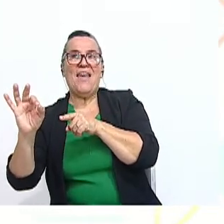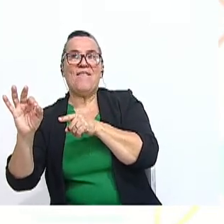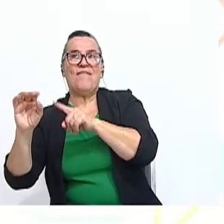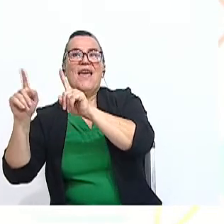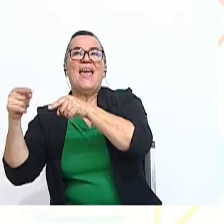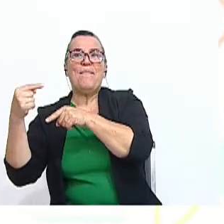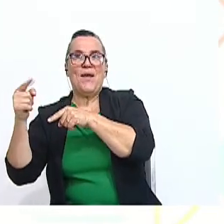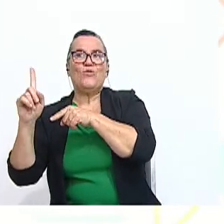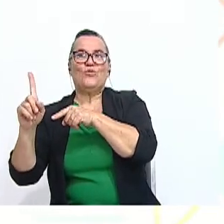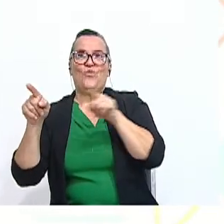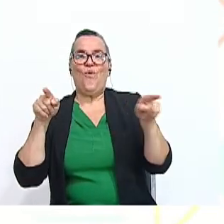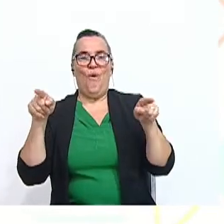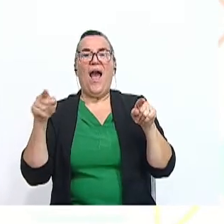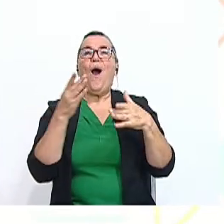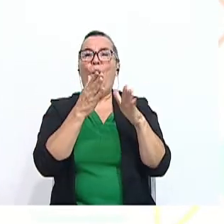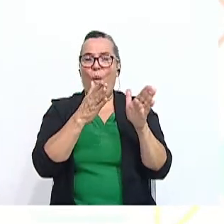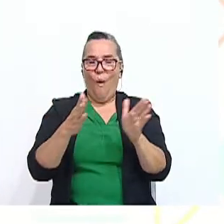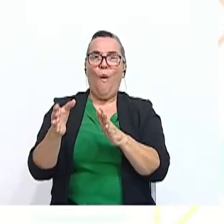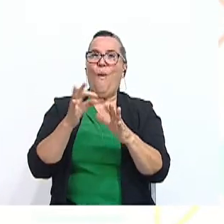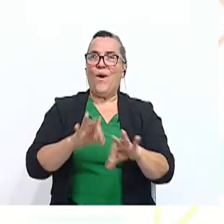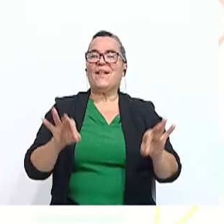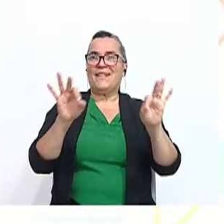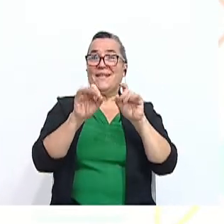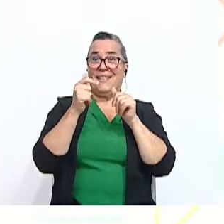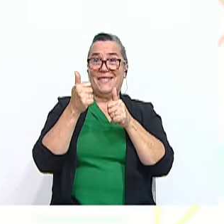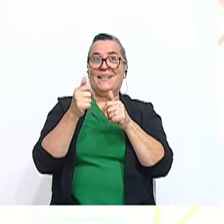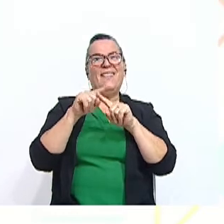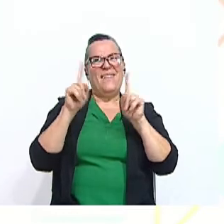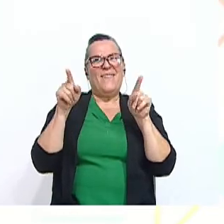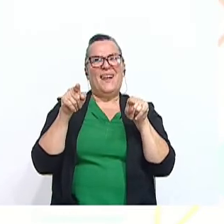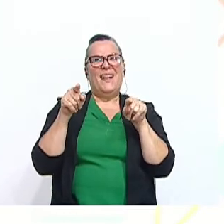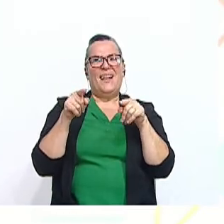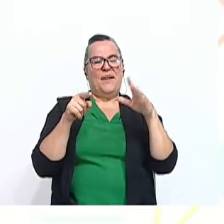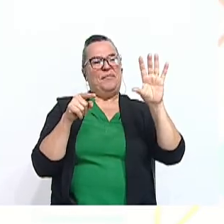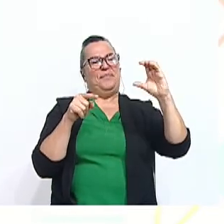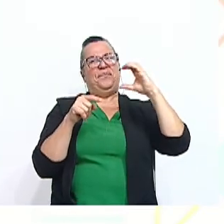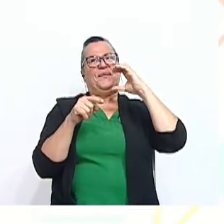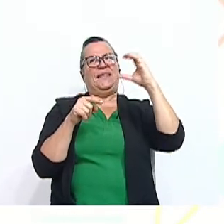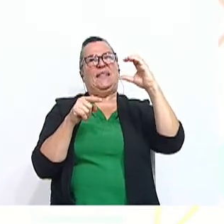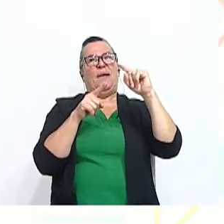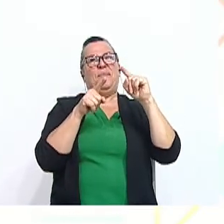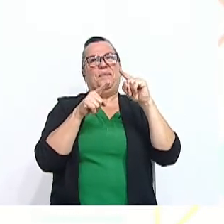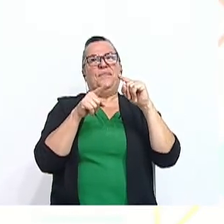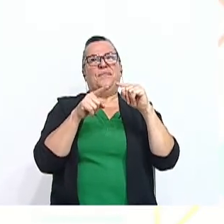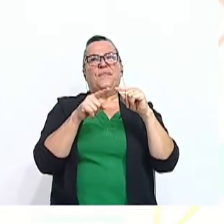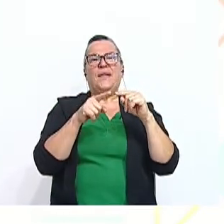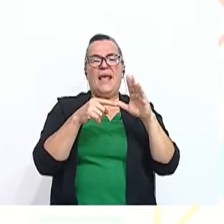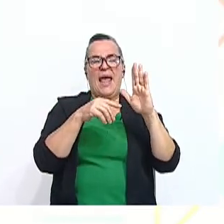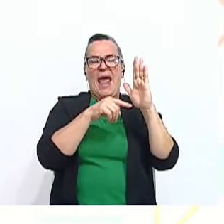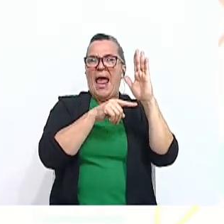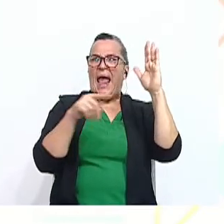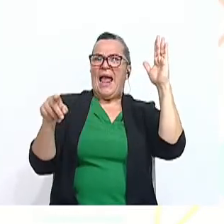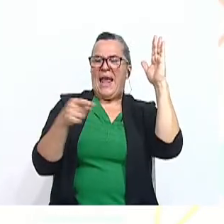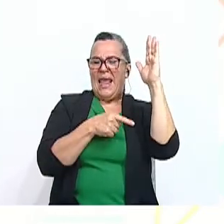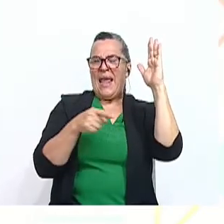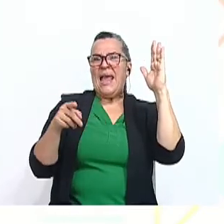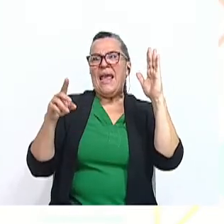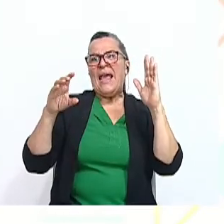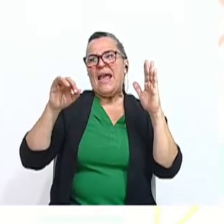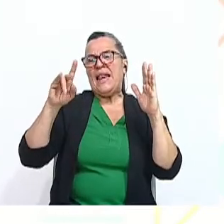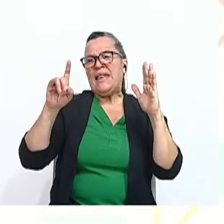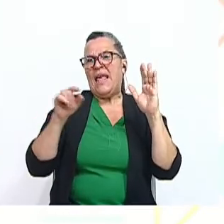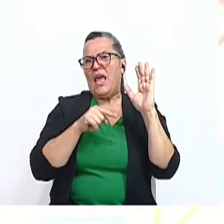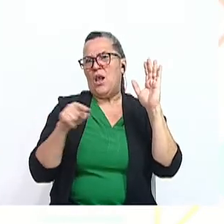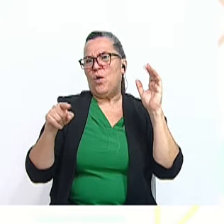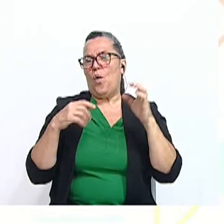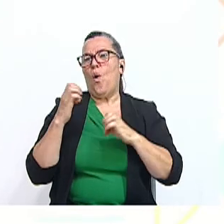y f de -1. Ahora bien, ¿qué les parece si determinamos los criterios? Antes evaluamos una composición.